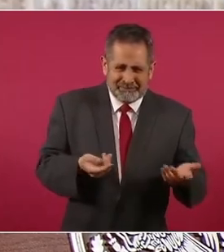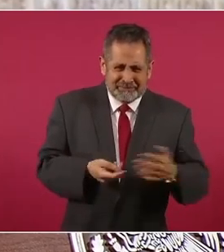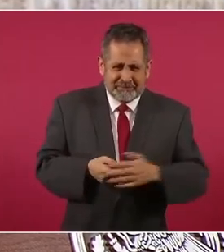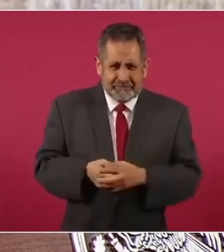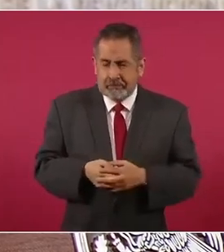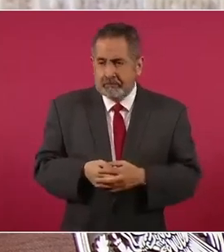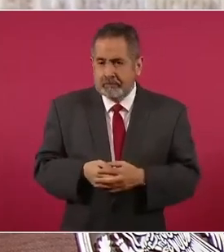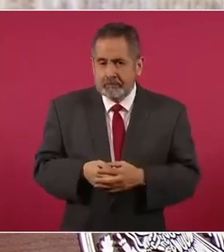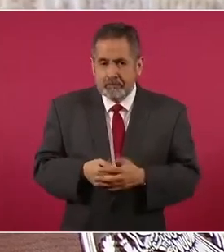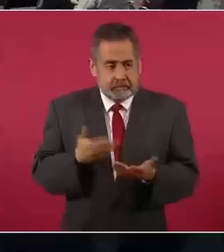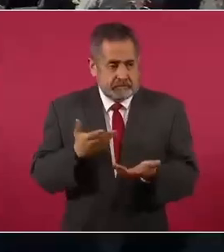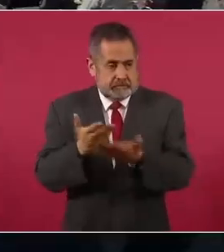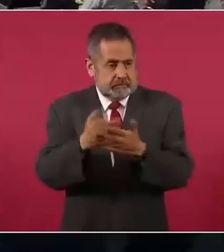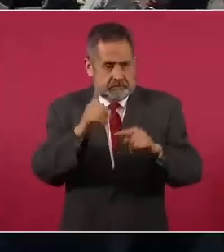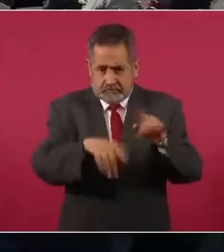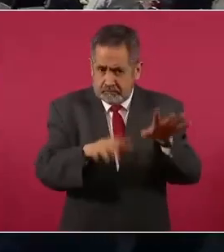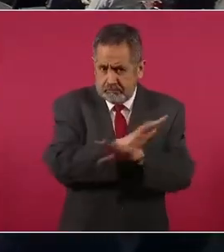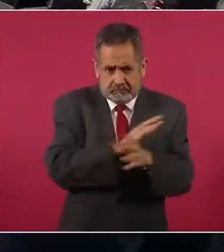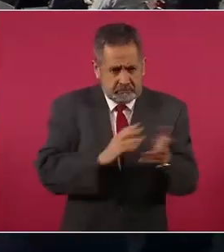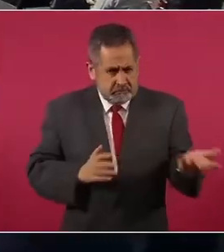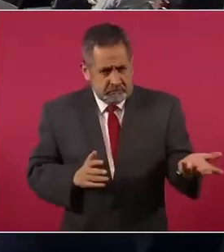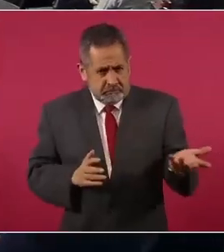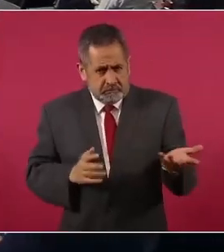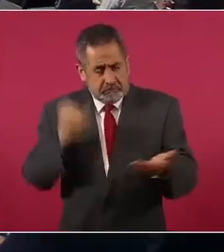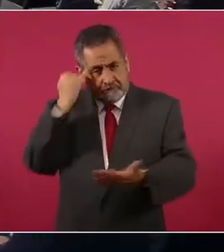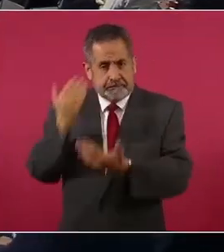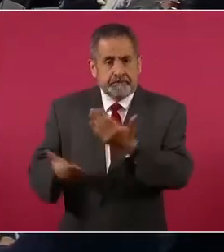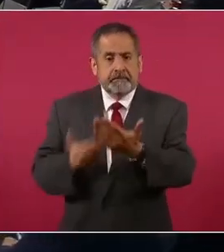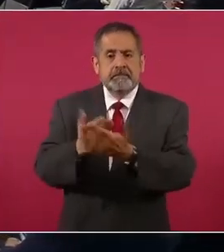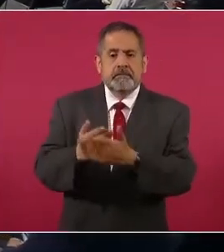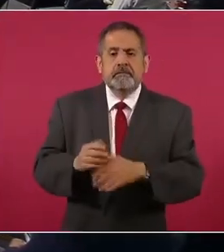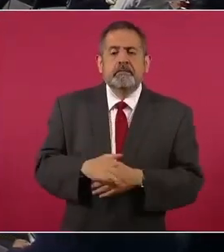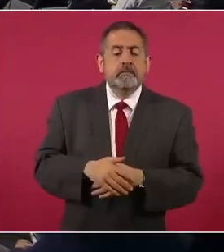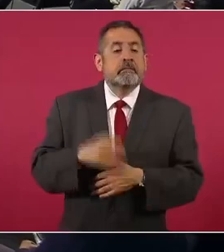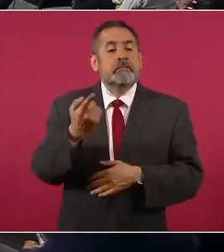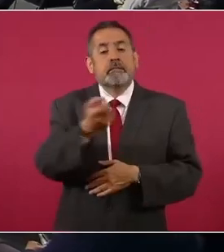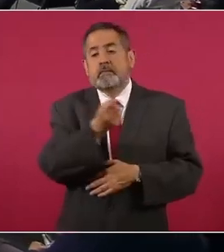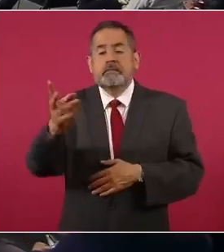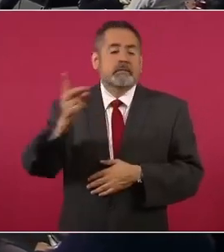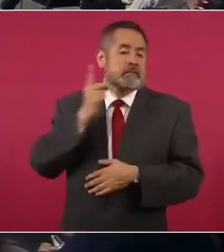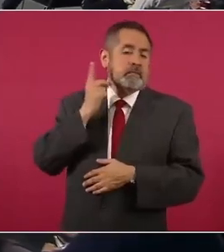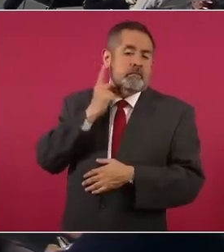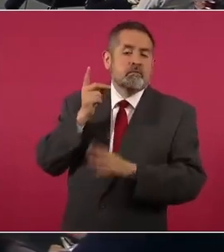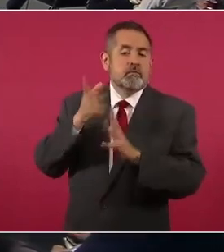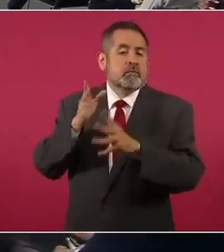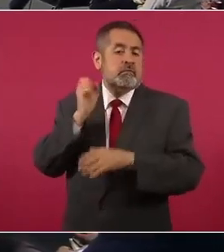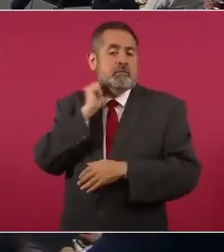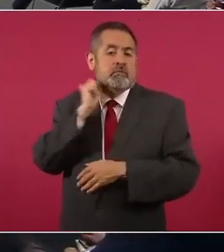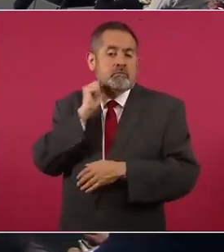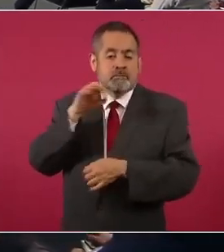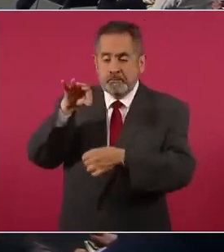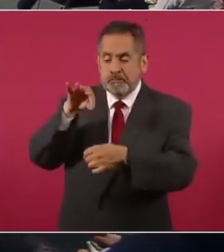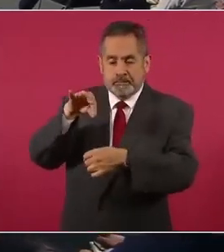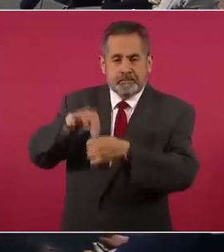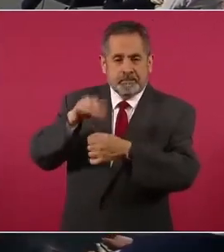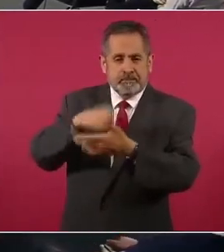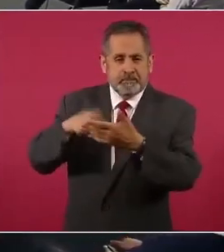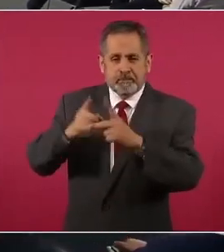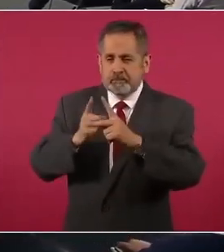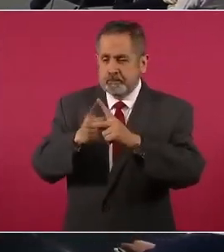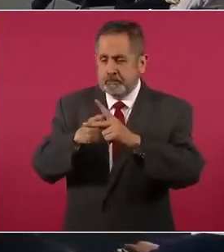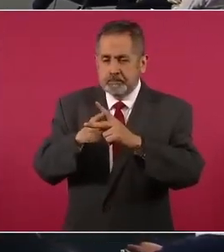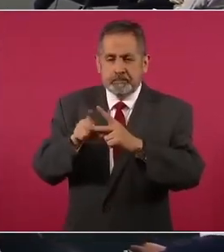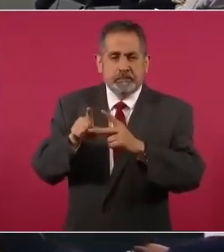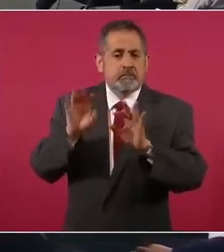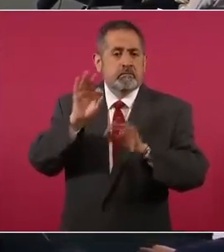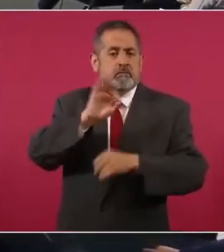¿Qué otra cosa planteo? ¿Por qué los plurinominales? ¿Por qué no los